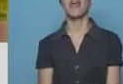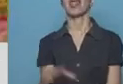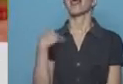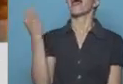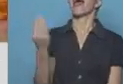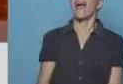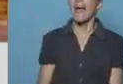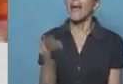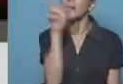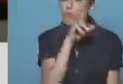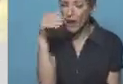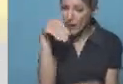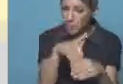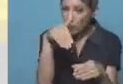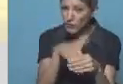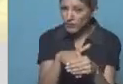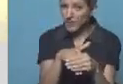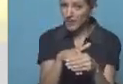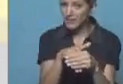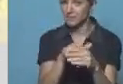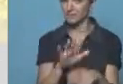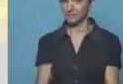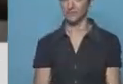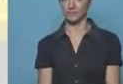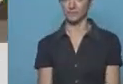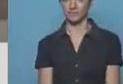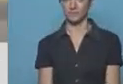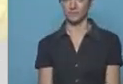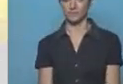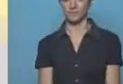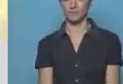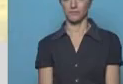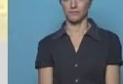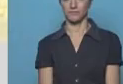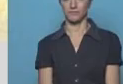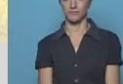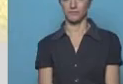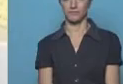ejerciendo. También lo hizo en la primera vuelta, saludo, la saludo. Su voto.